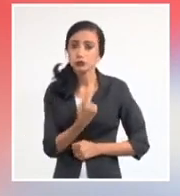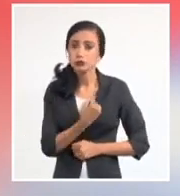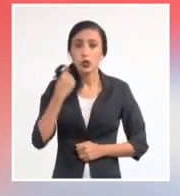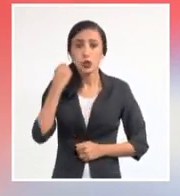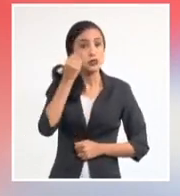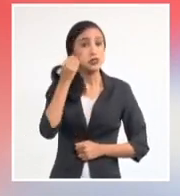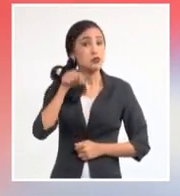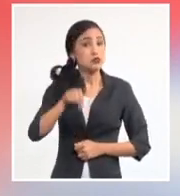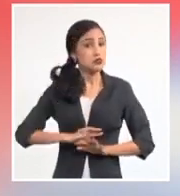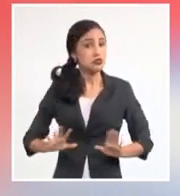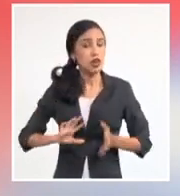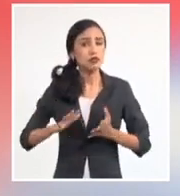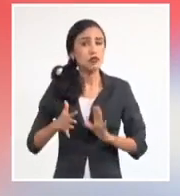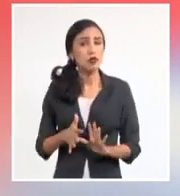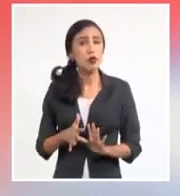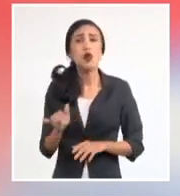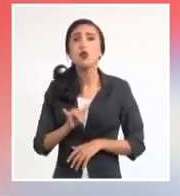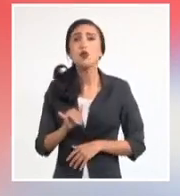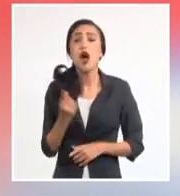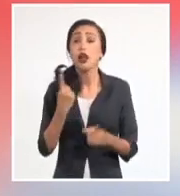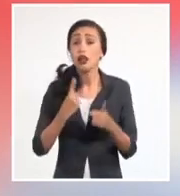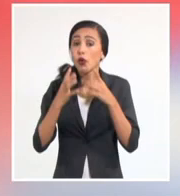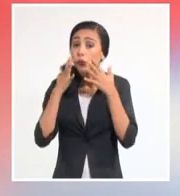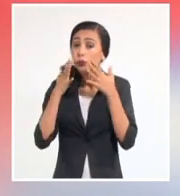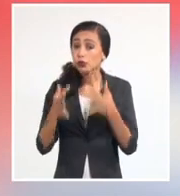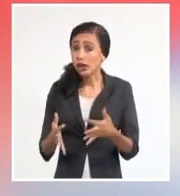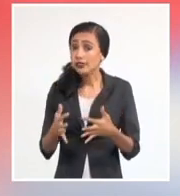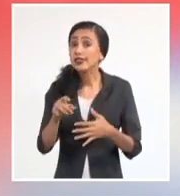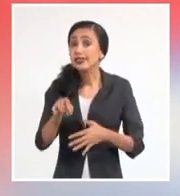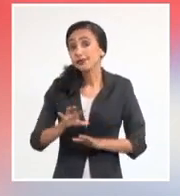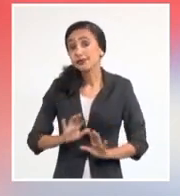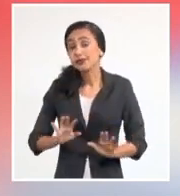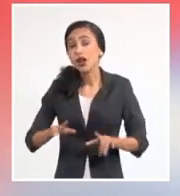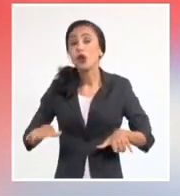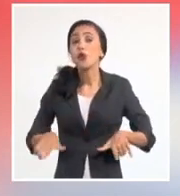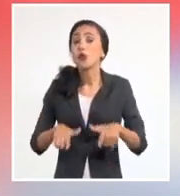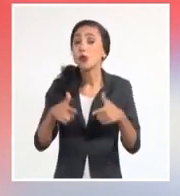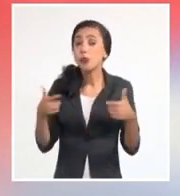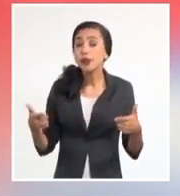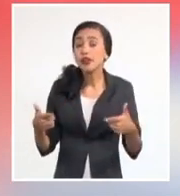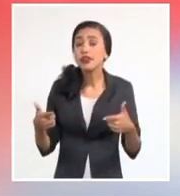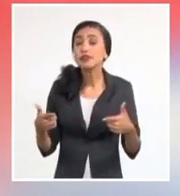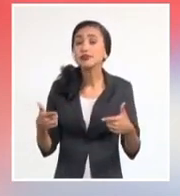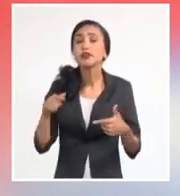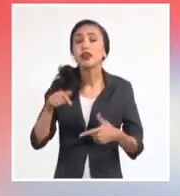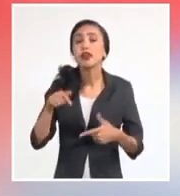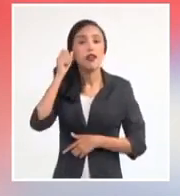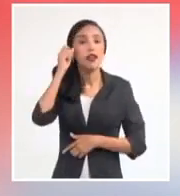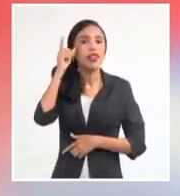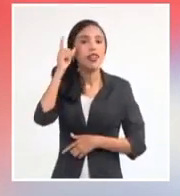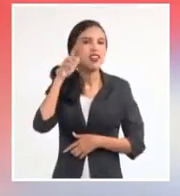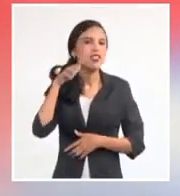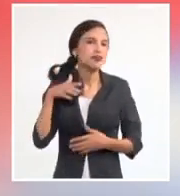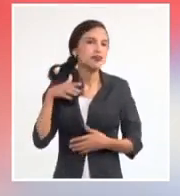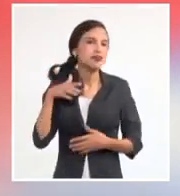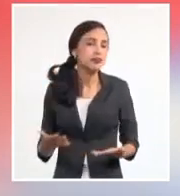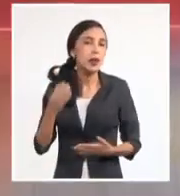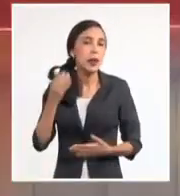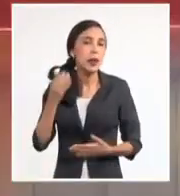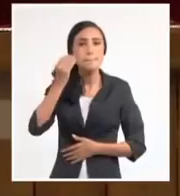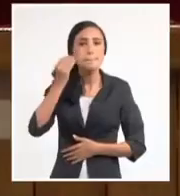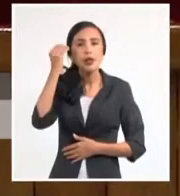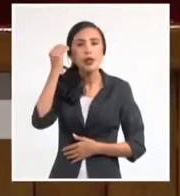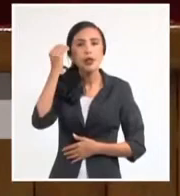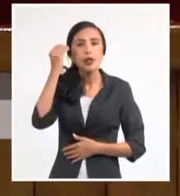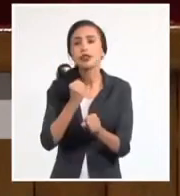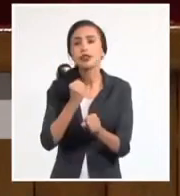manera estamos dando un paso muy importante para cumplir con la idea de que el pensamiento, la obra,